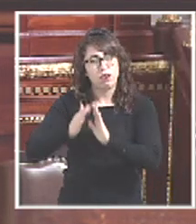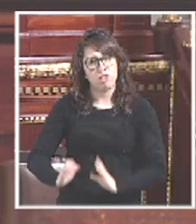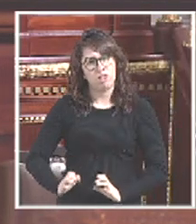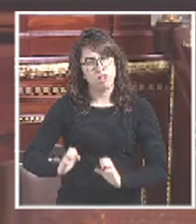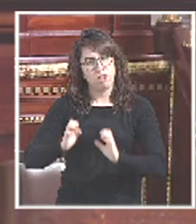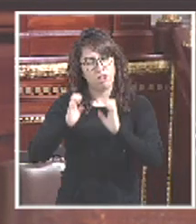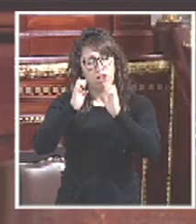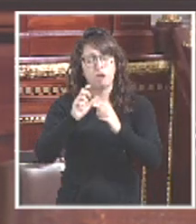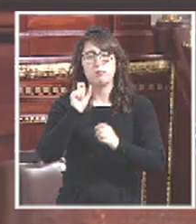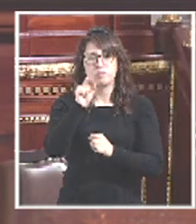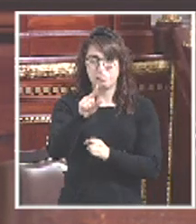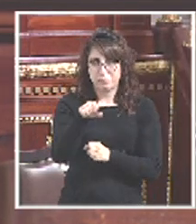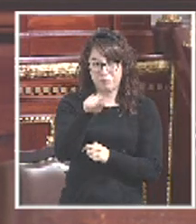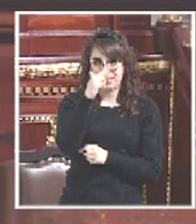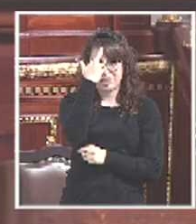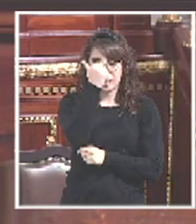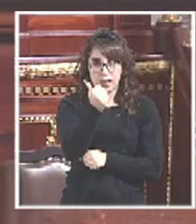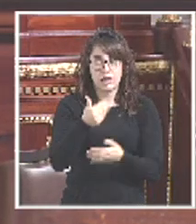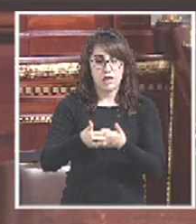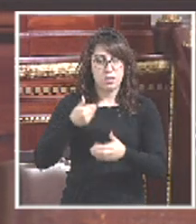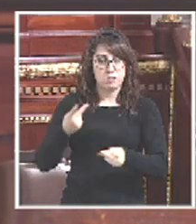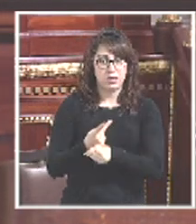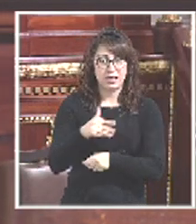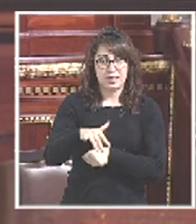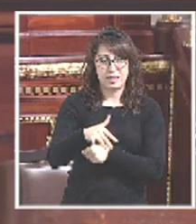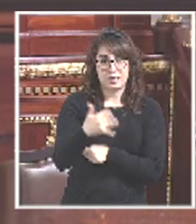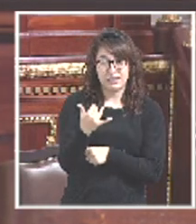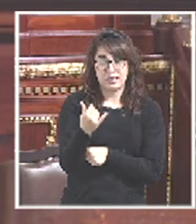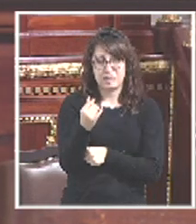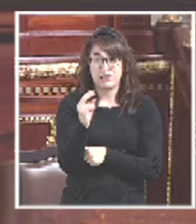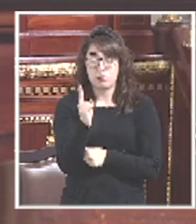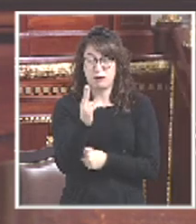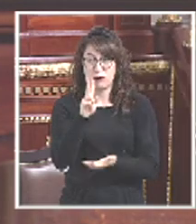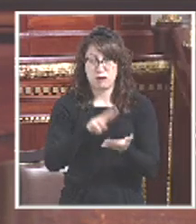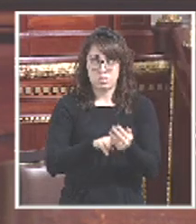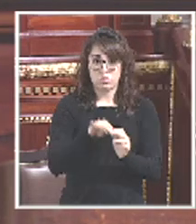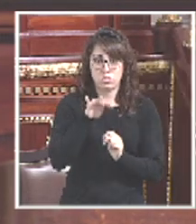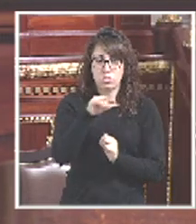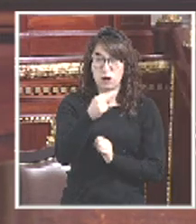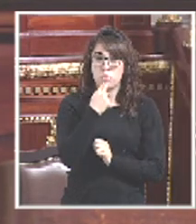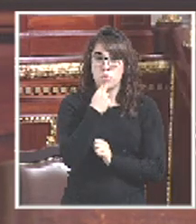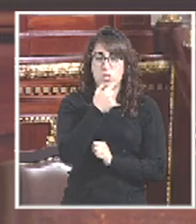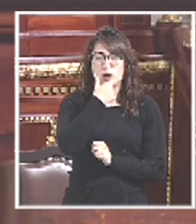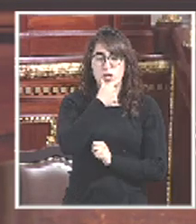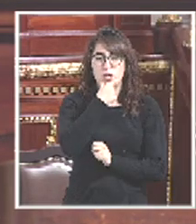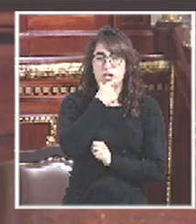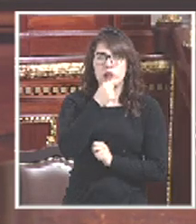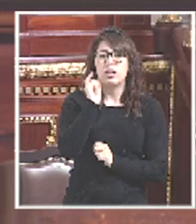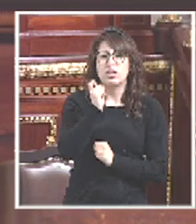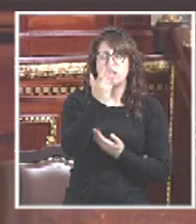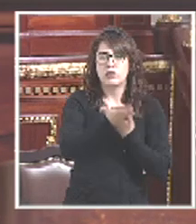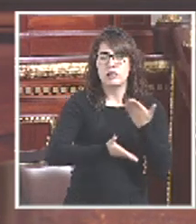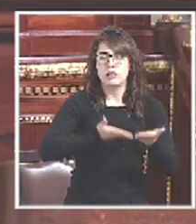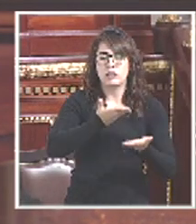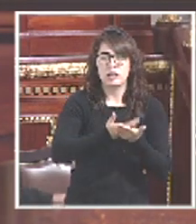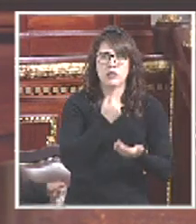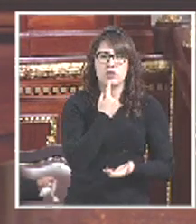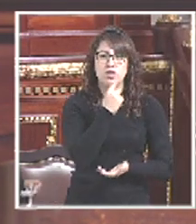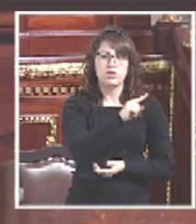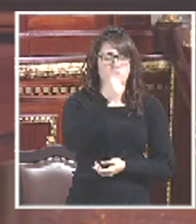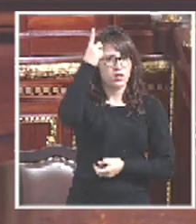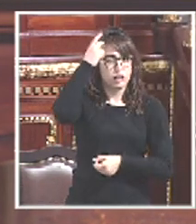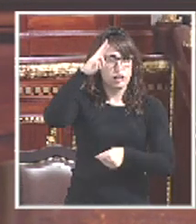de 2015, la Secretaría de Desarrollo Urbano y Vivienda, a través del ciudadano Francisco Alejandro García Robles,